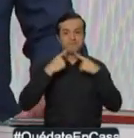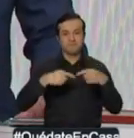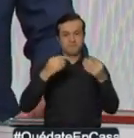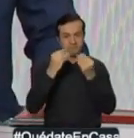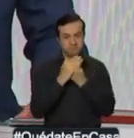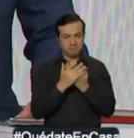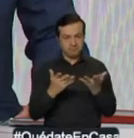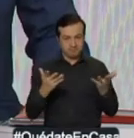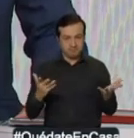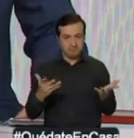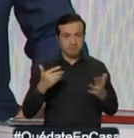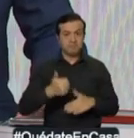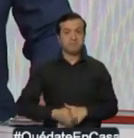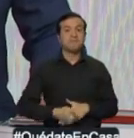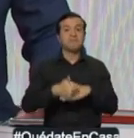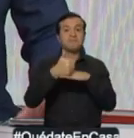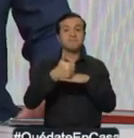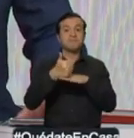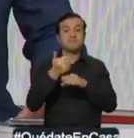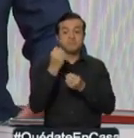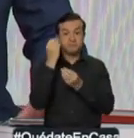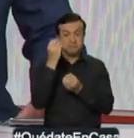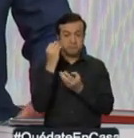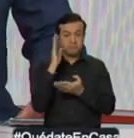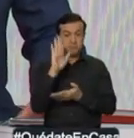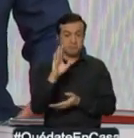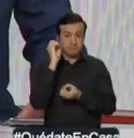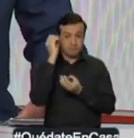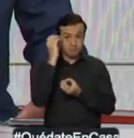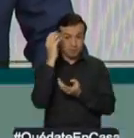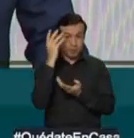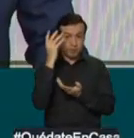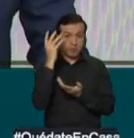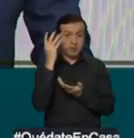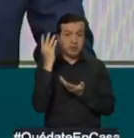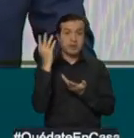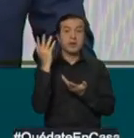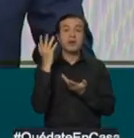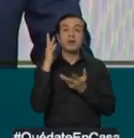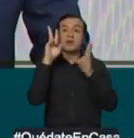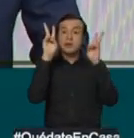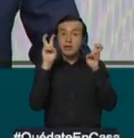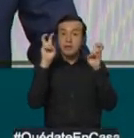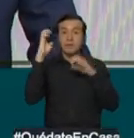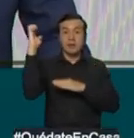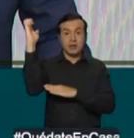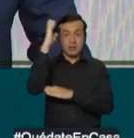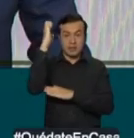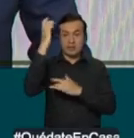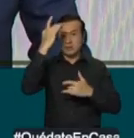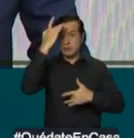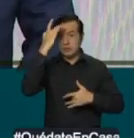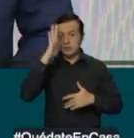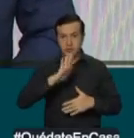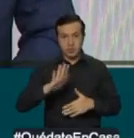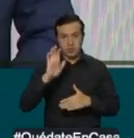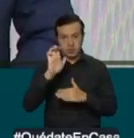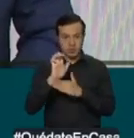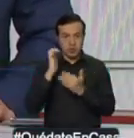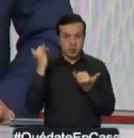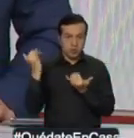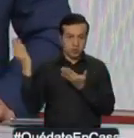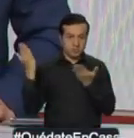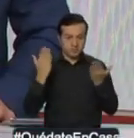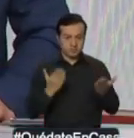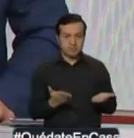espacio en el que las autoridades ofrecerán su informe de labores frente a la emergencia sanitaria que se vive en el país esta mañana